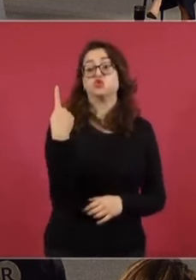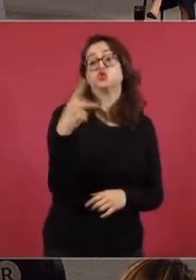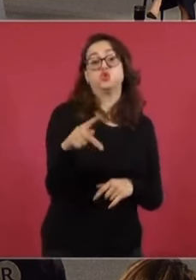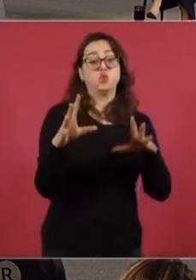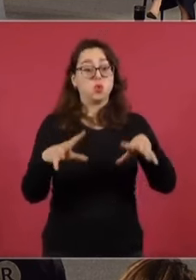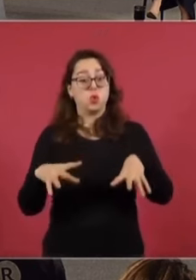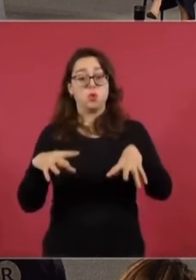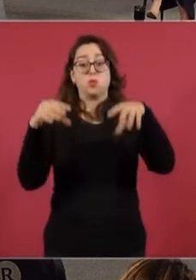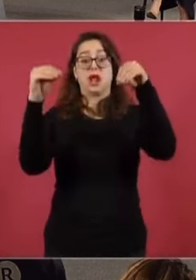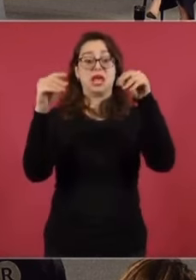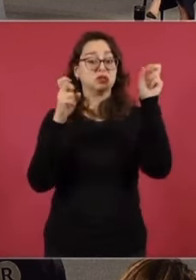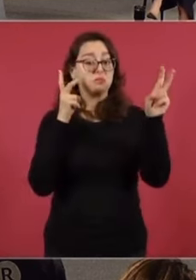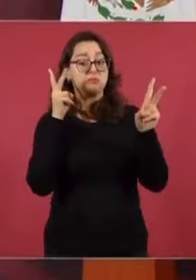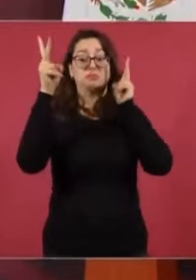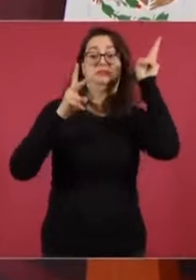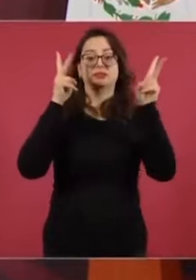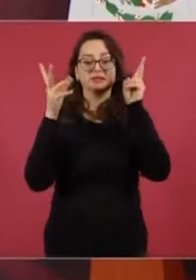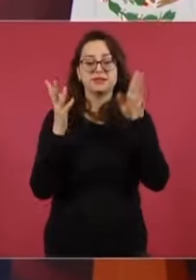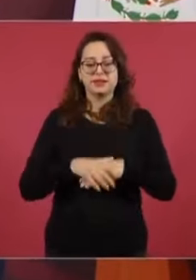palacio.